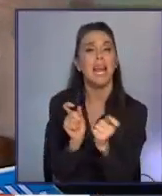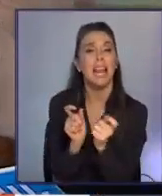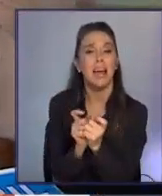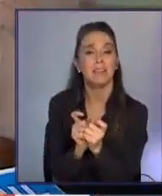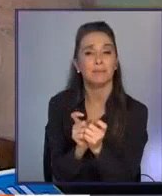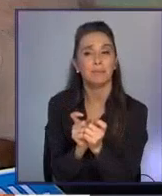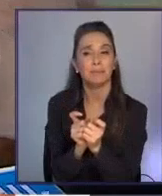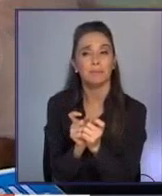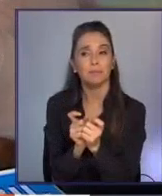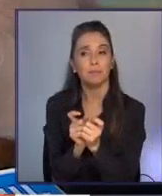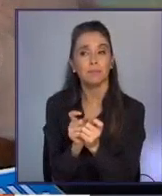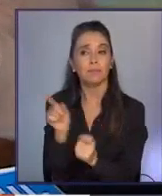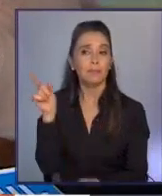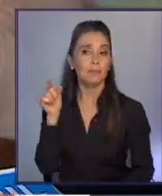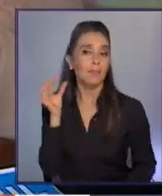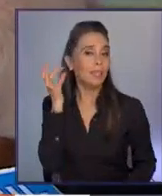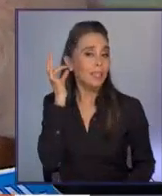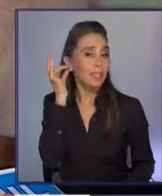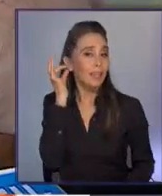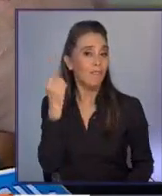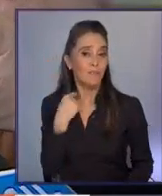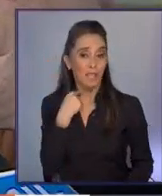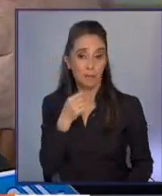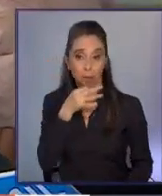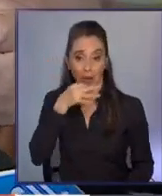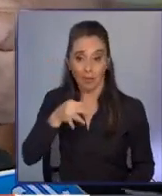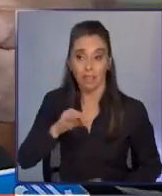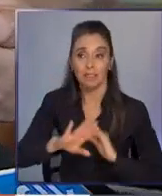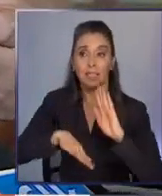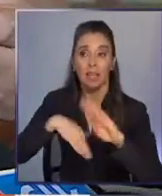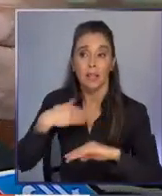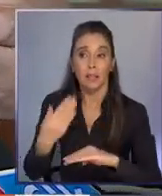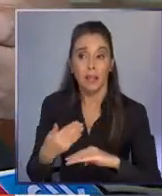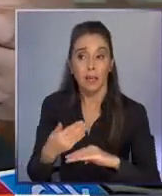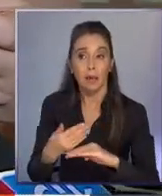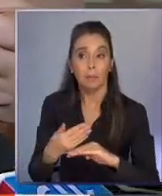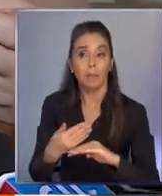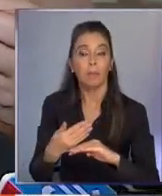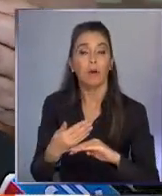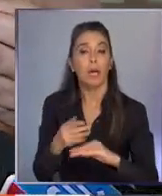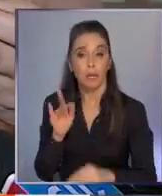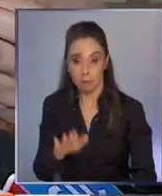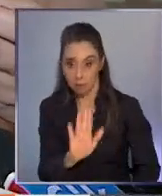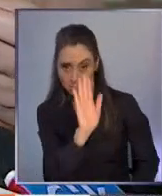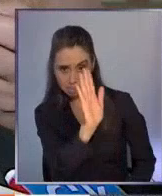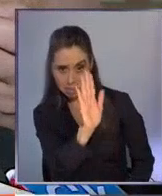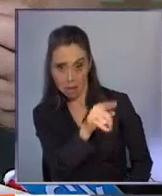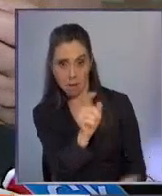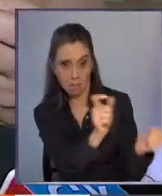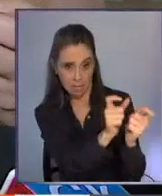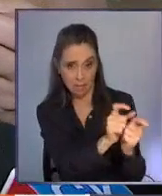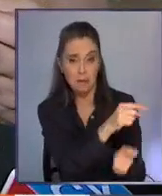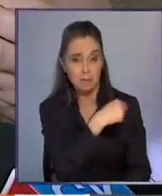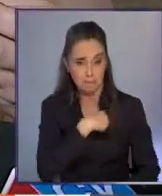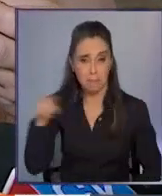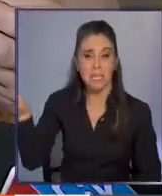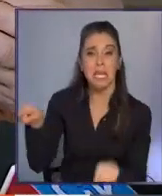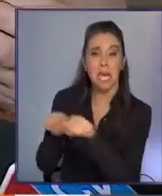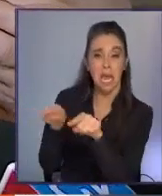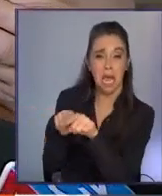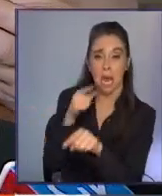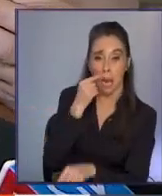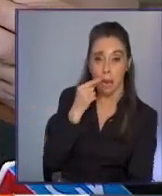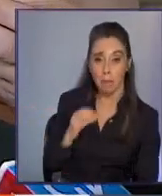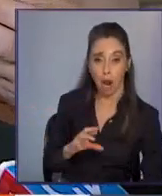en que la propia víctima indica que después de esto es cierto y van a vérselas con su hermano refiriéndose a carlos